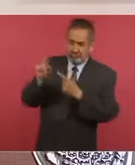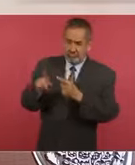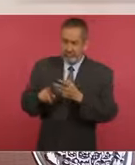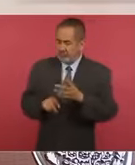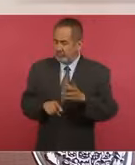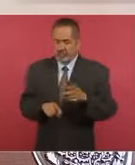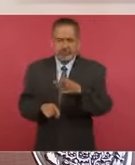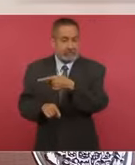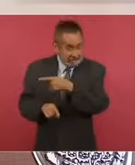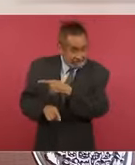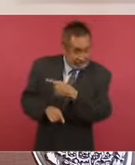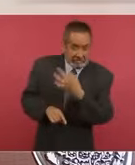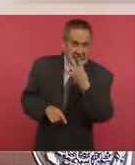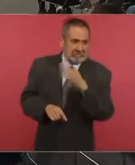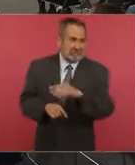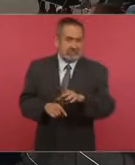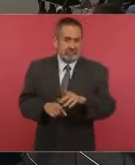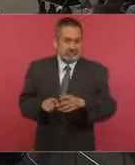porque eso